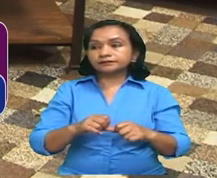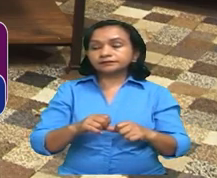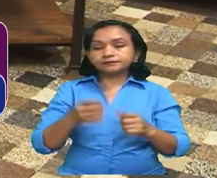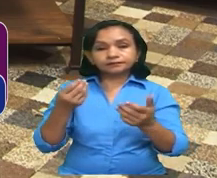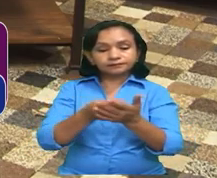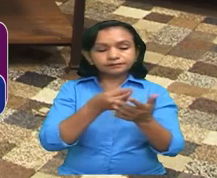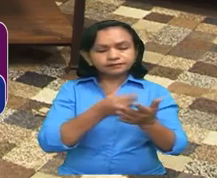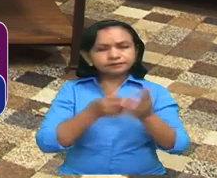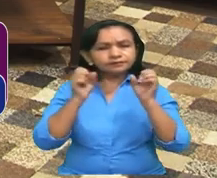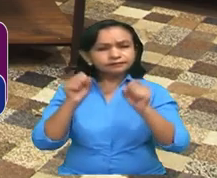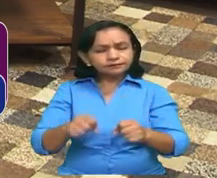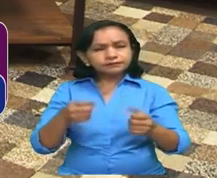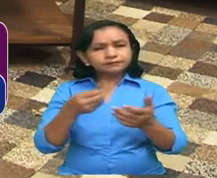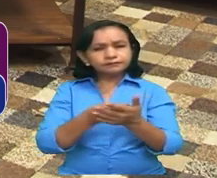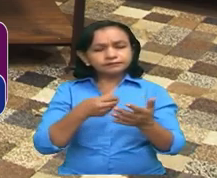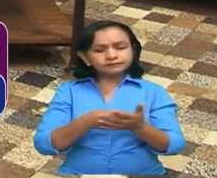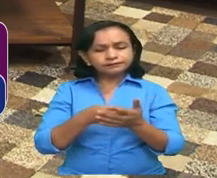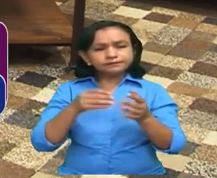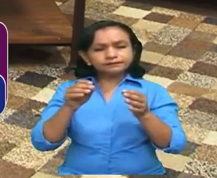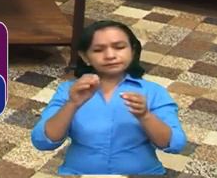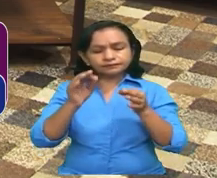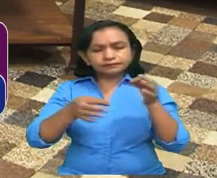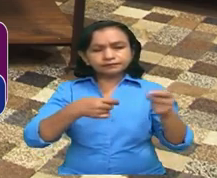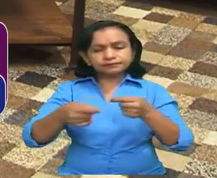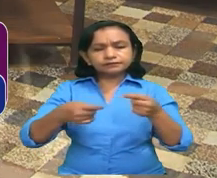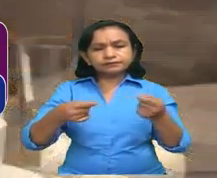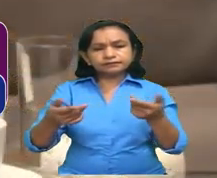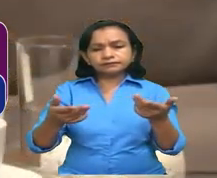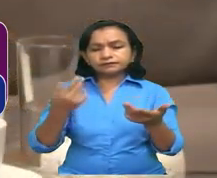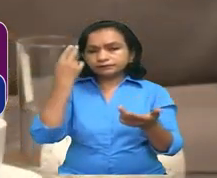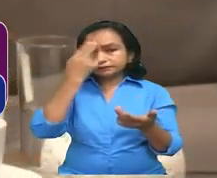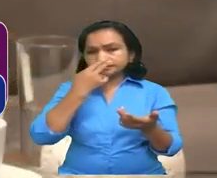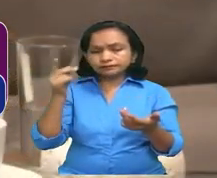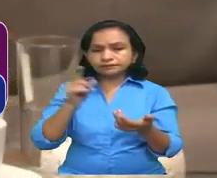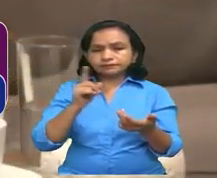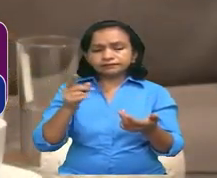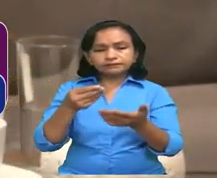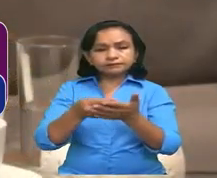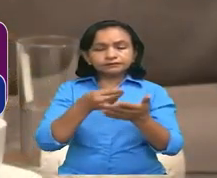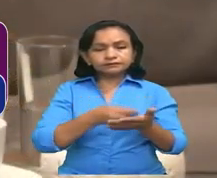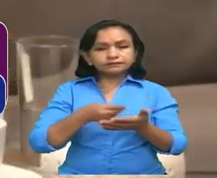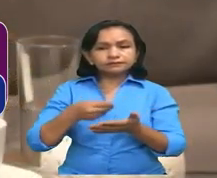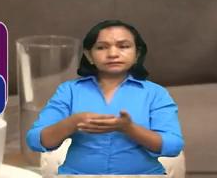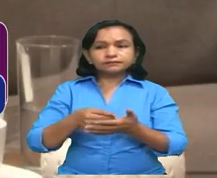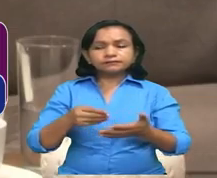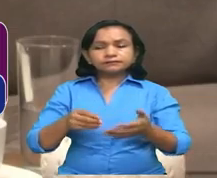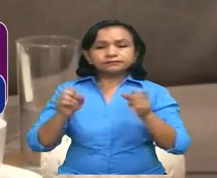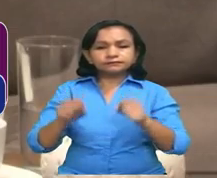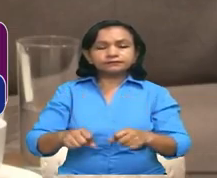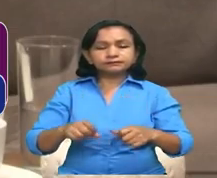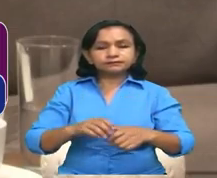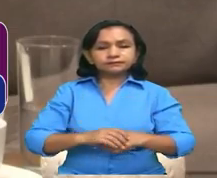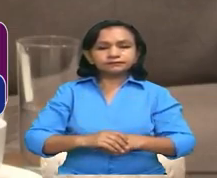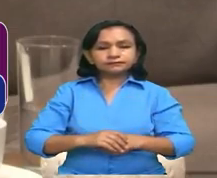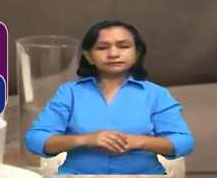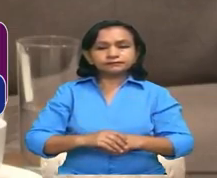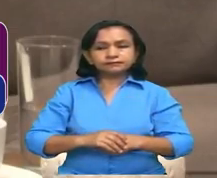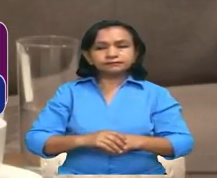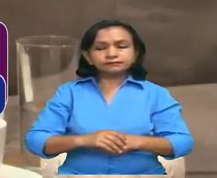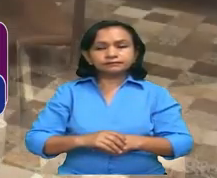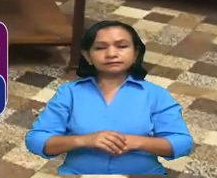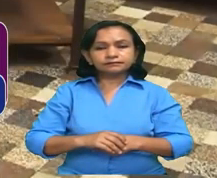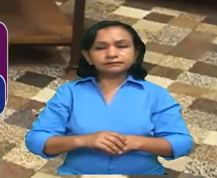estaba ya abierta al público, entonces quisimos dar también una exposición un poquito más más amplia, pues, para aquellas familias que nos